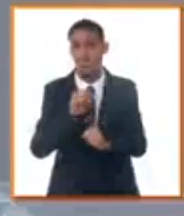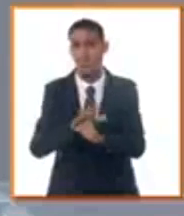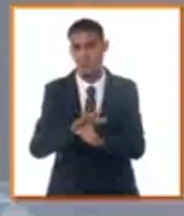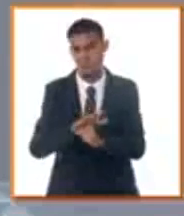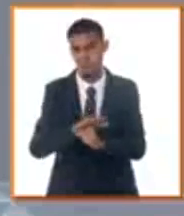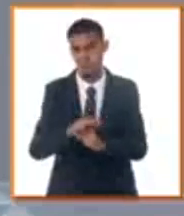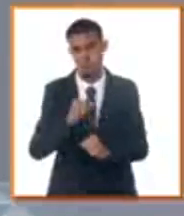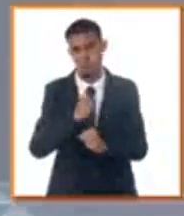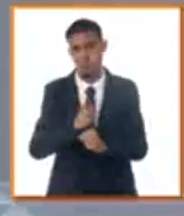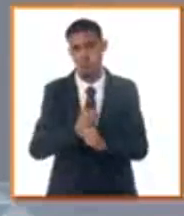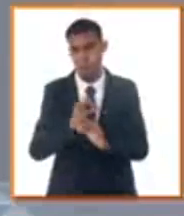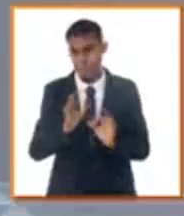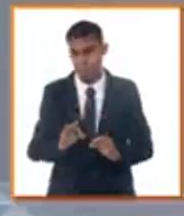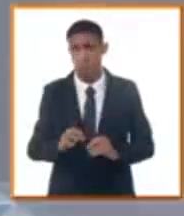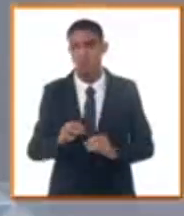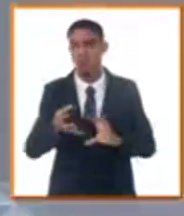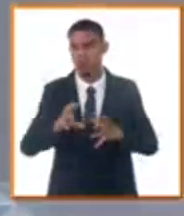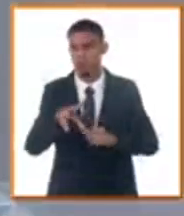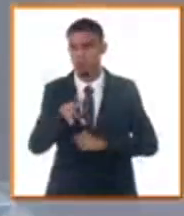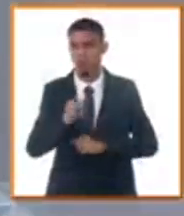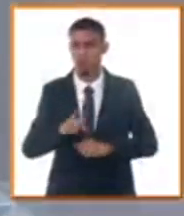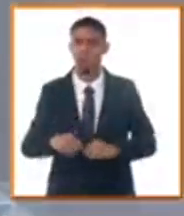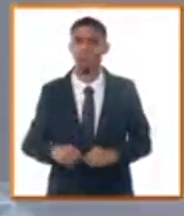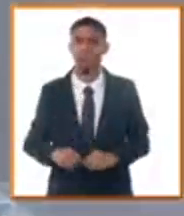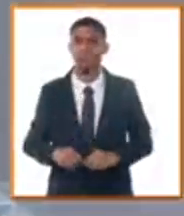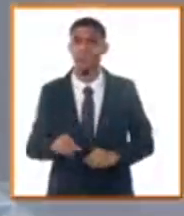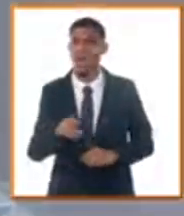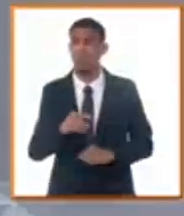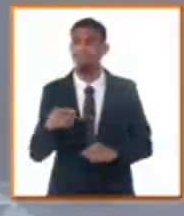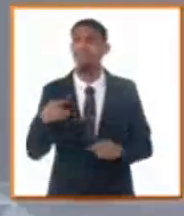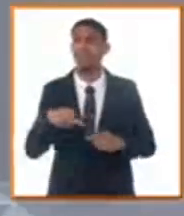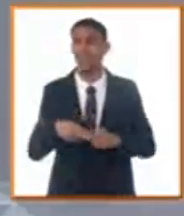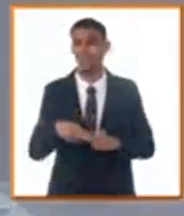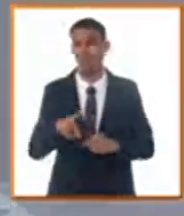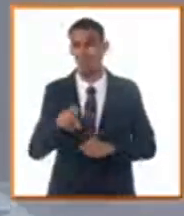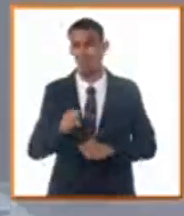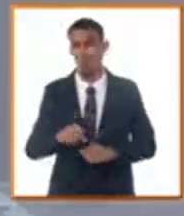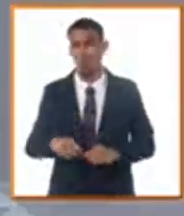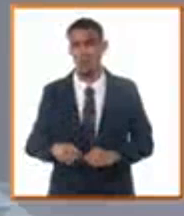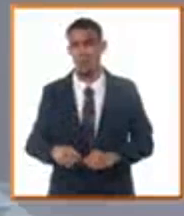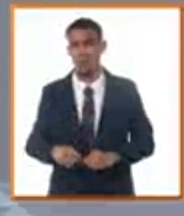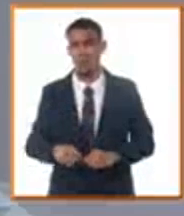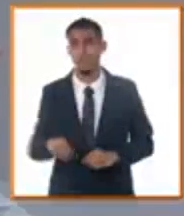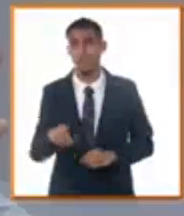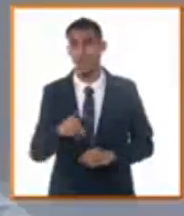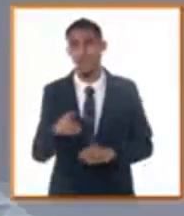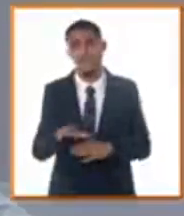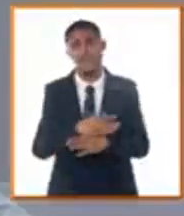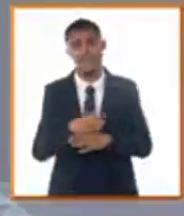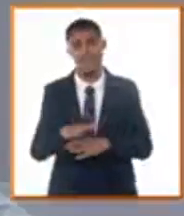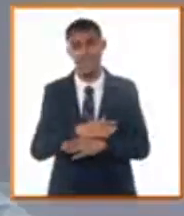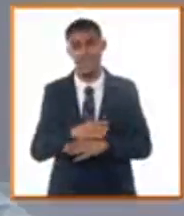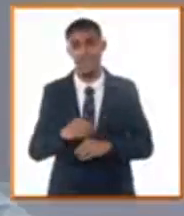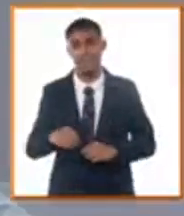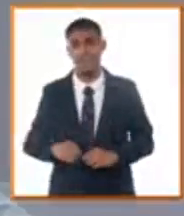electrónicos, sí tenemos que decir que ha sido una limitación en su uso, en lo que influyen diversos factores. Yo creo que el